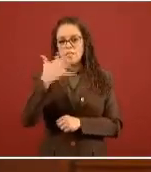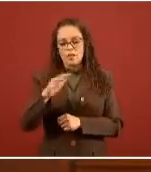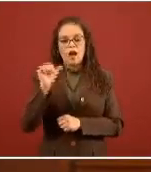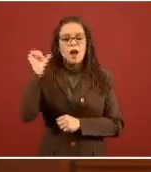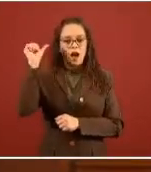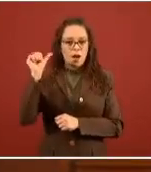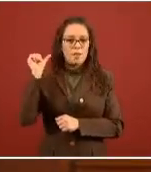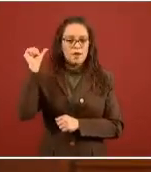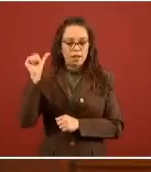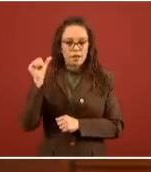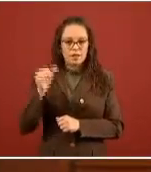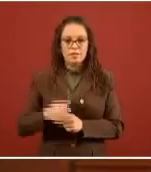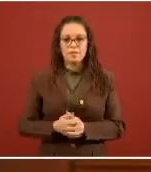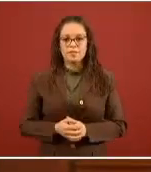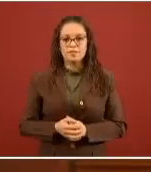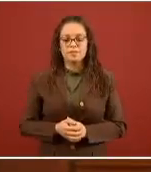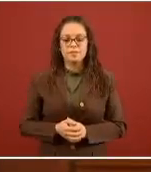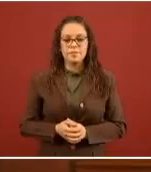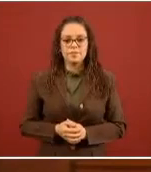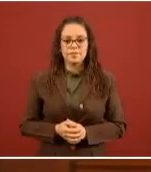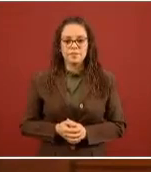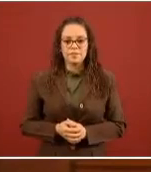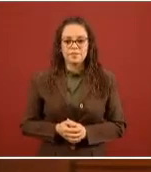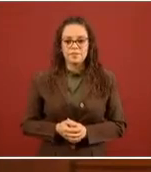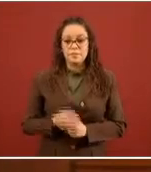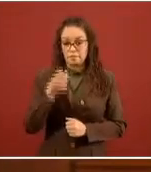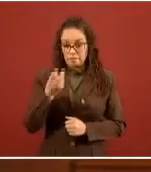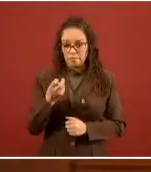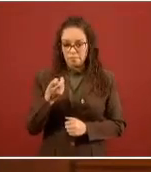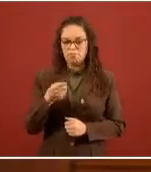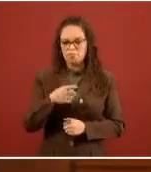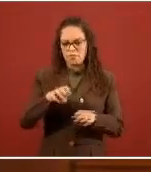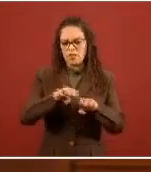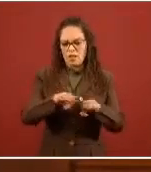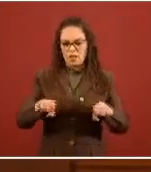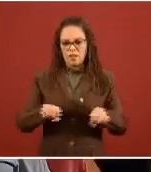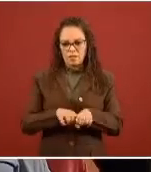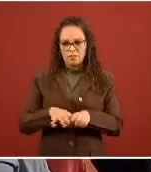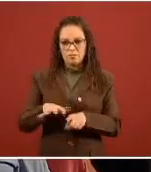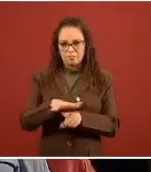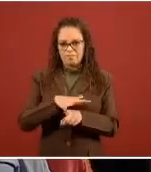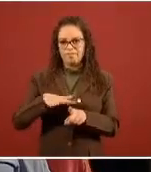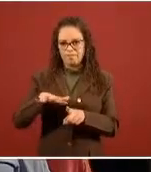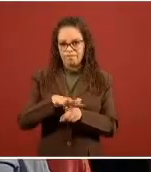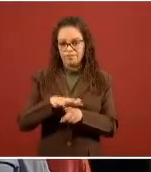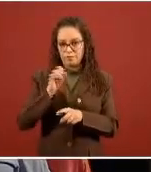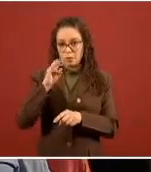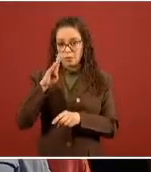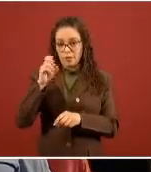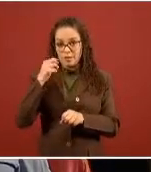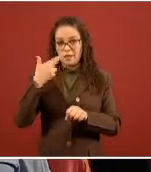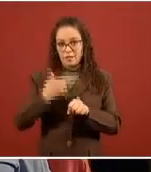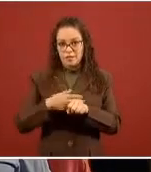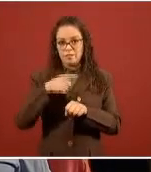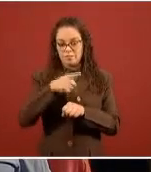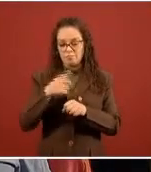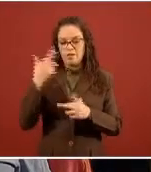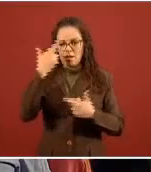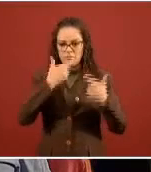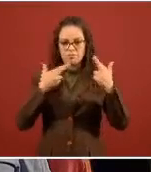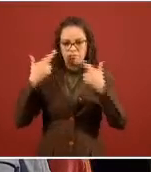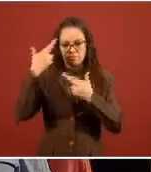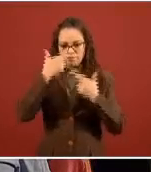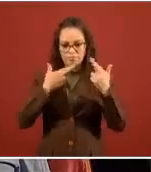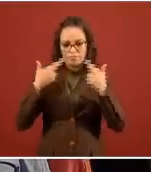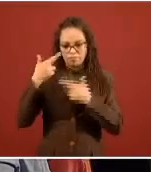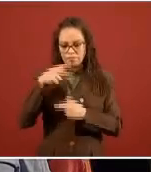sido un ejercicio que se ha revisado por los equipos de la propia subsecretaría, los equipos de epidemiología,